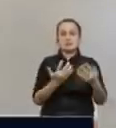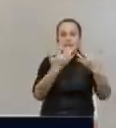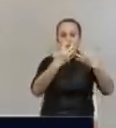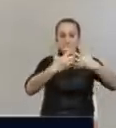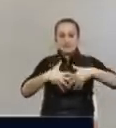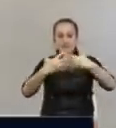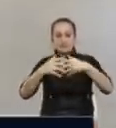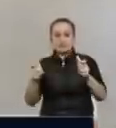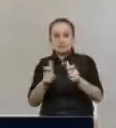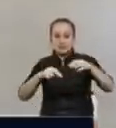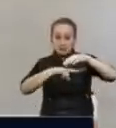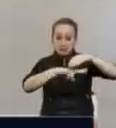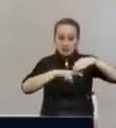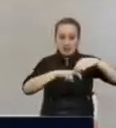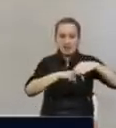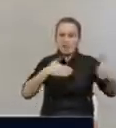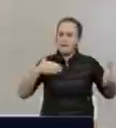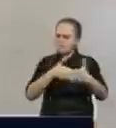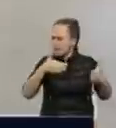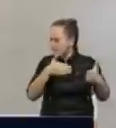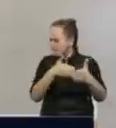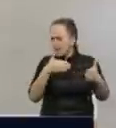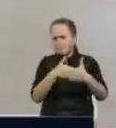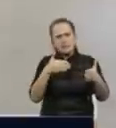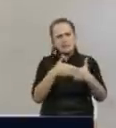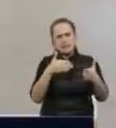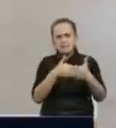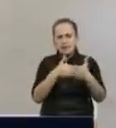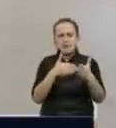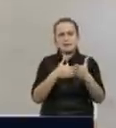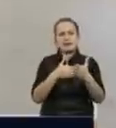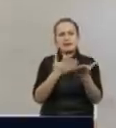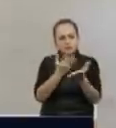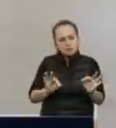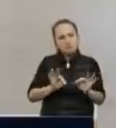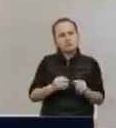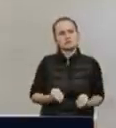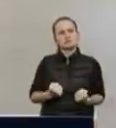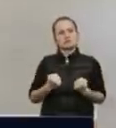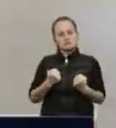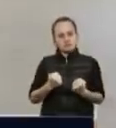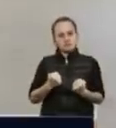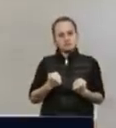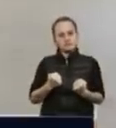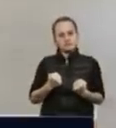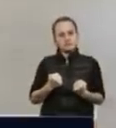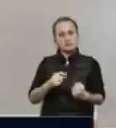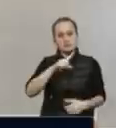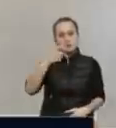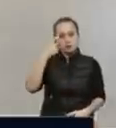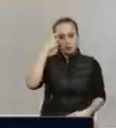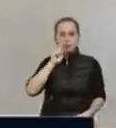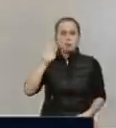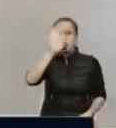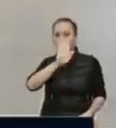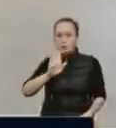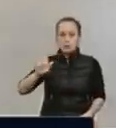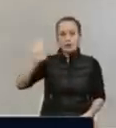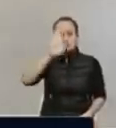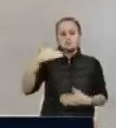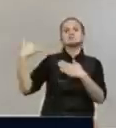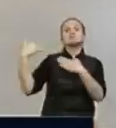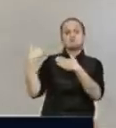mineros, por más amenazas que haya en contra de ellos, que se desmarquen. Que el gobierno está